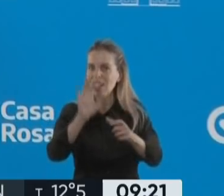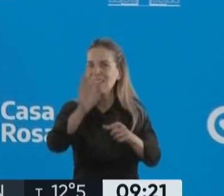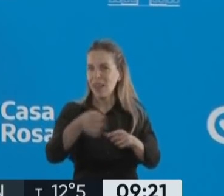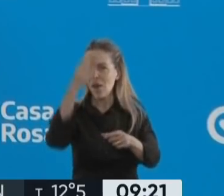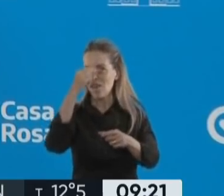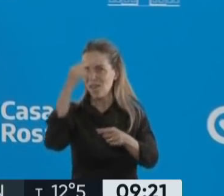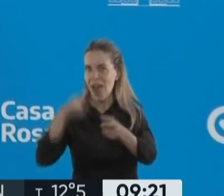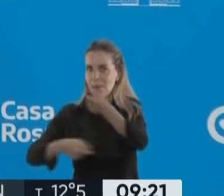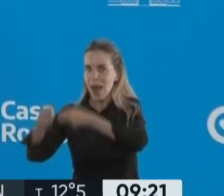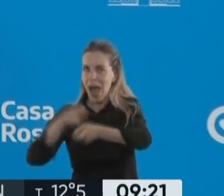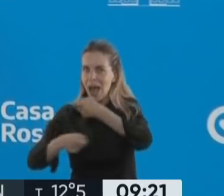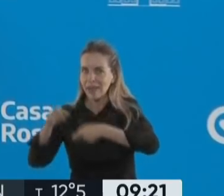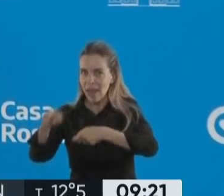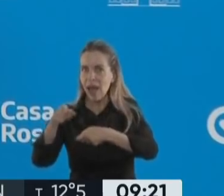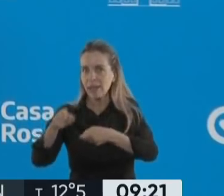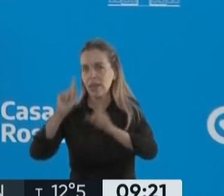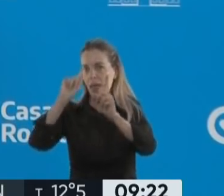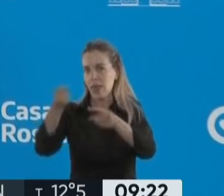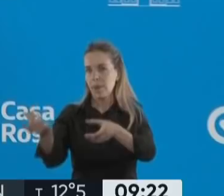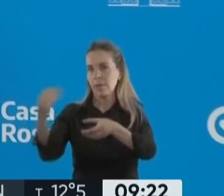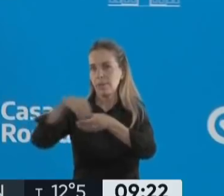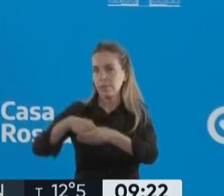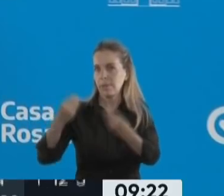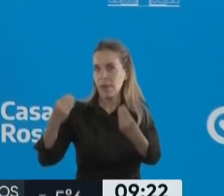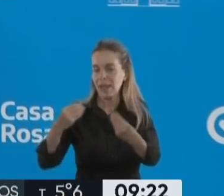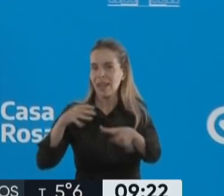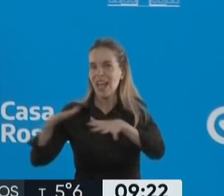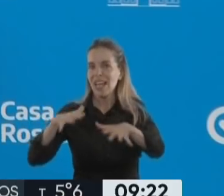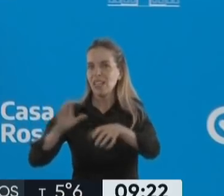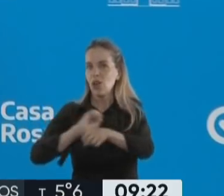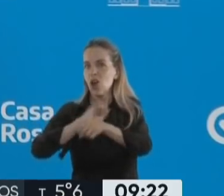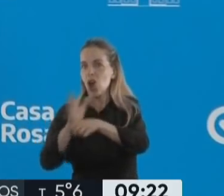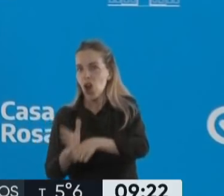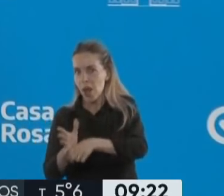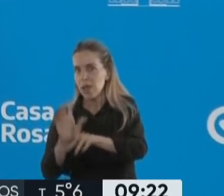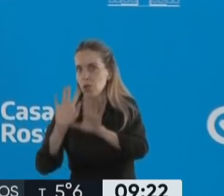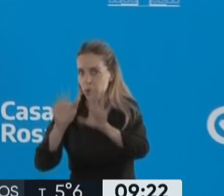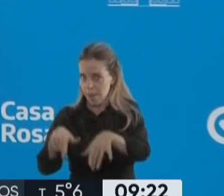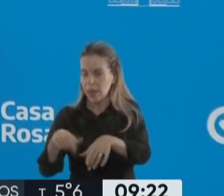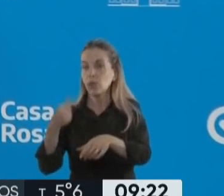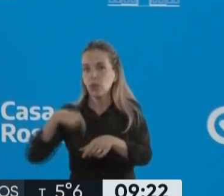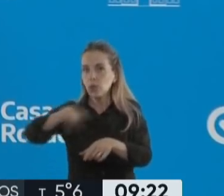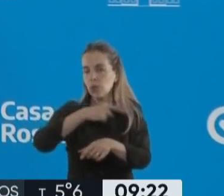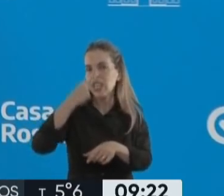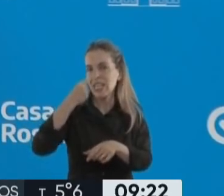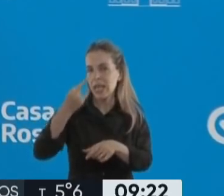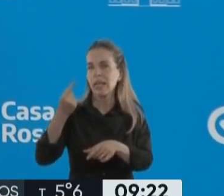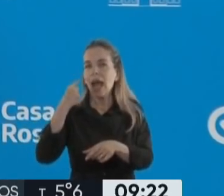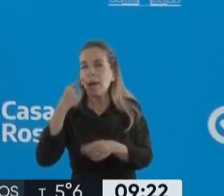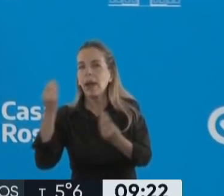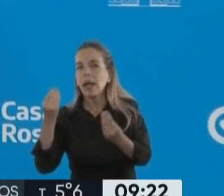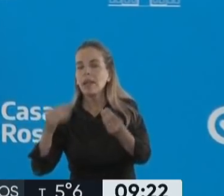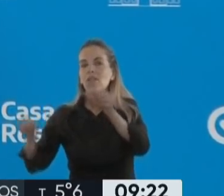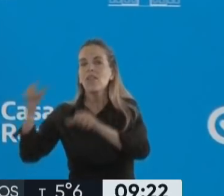farmacias han sido parte de la trinchera, digamos, ¿no? Durante esta pandemia, así que también nos interesa mucho escuchar la voz de